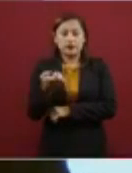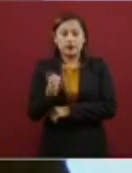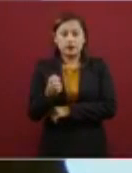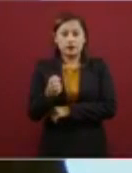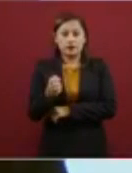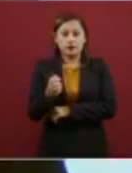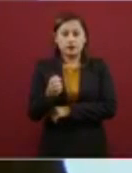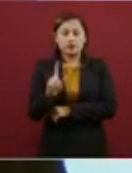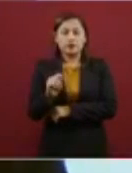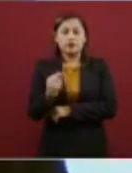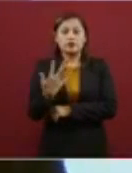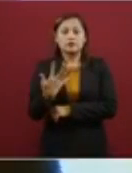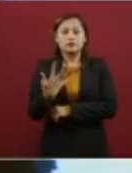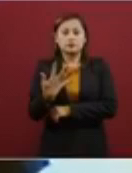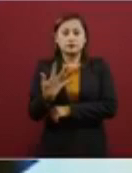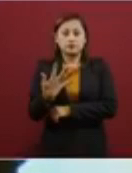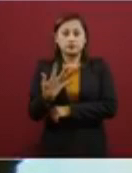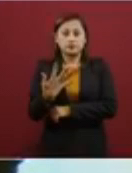Enero, 75.